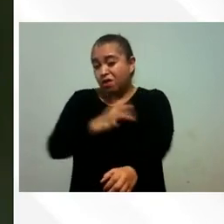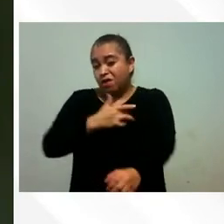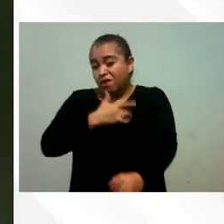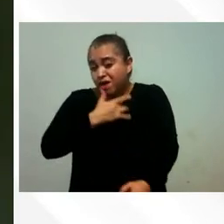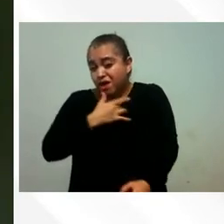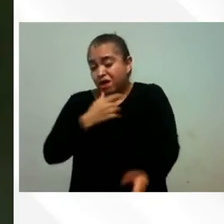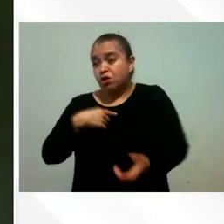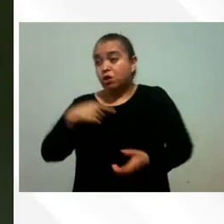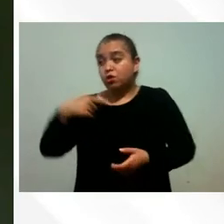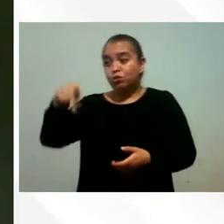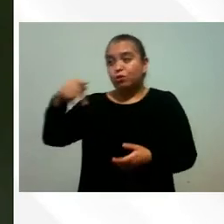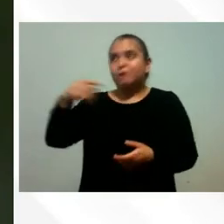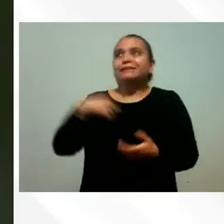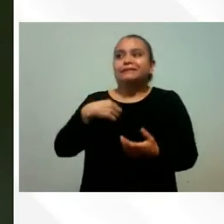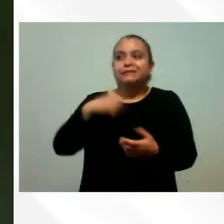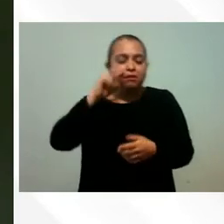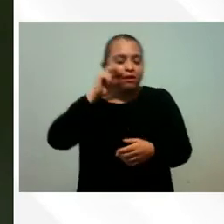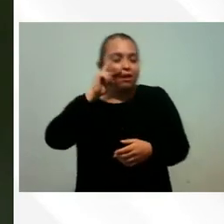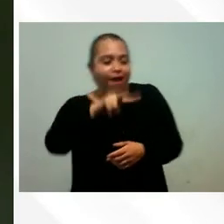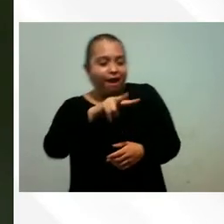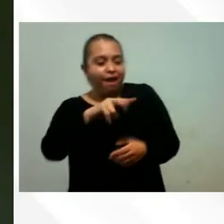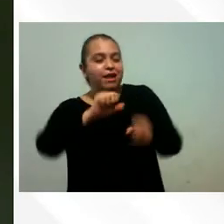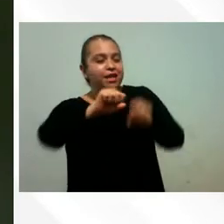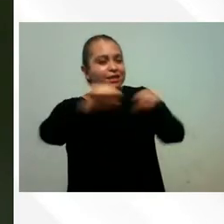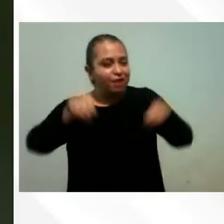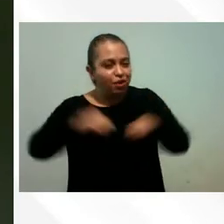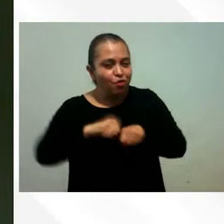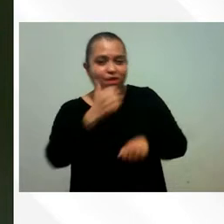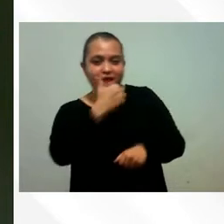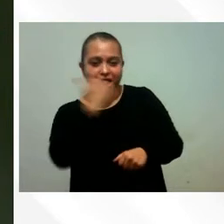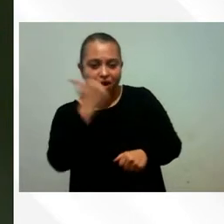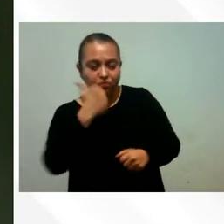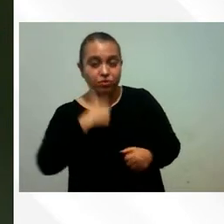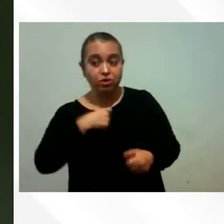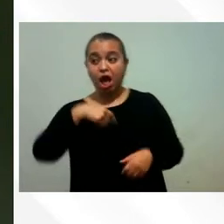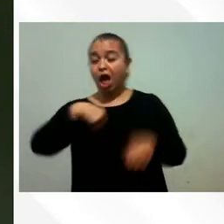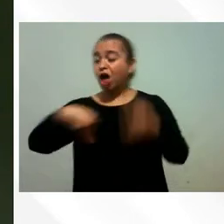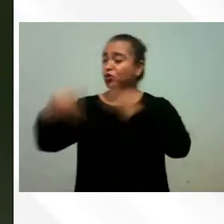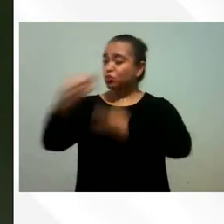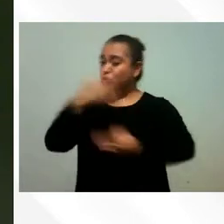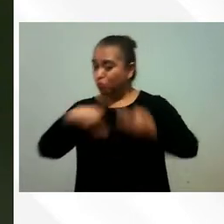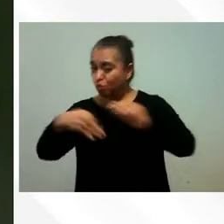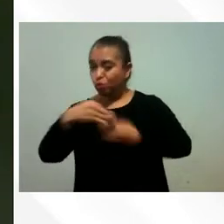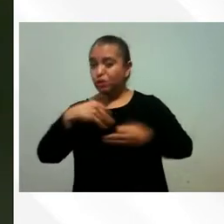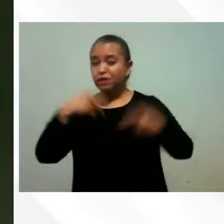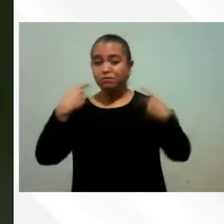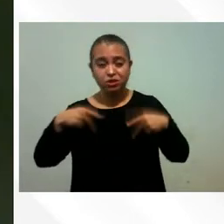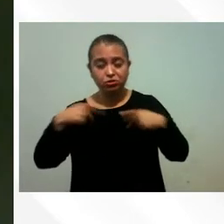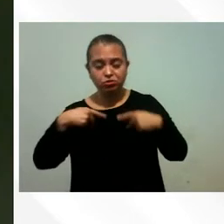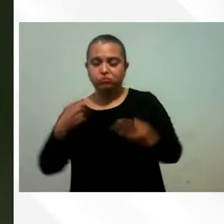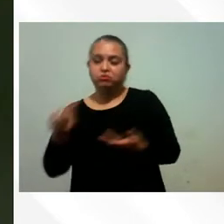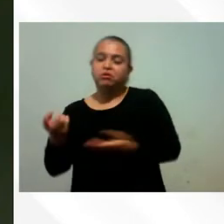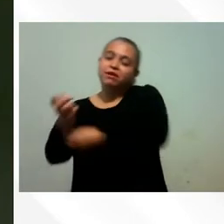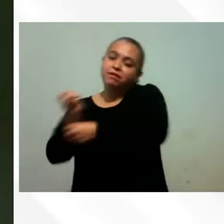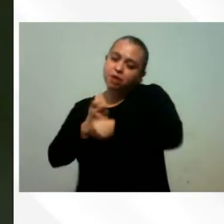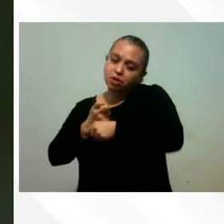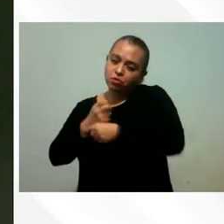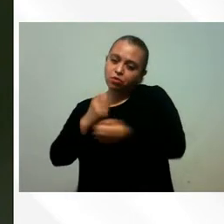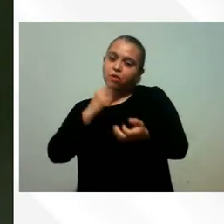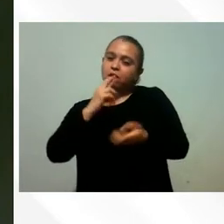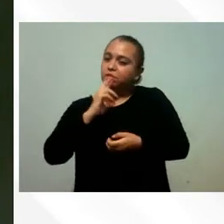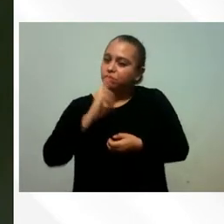sus alumnos. A la audiencia en general, le invito a contestar el instrumento de